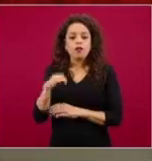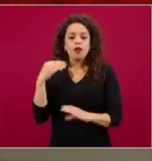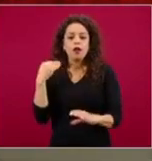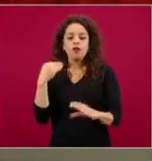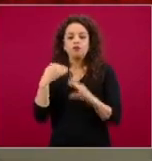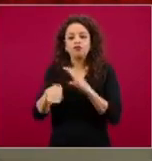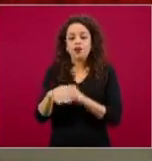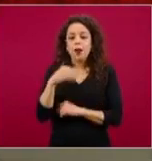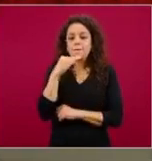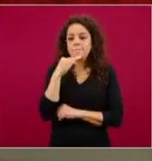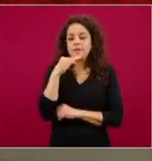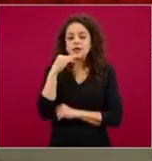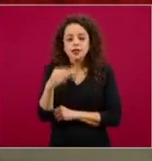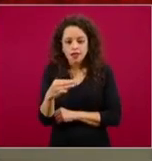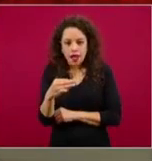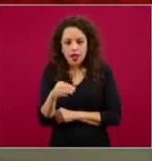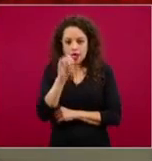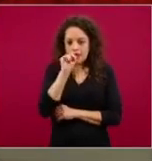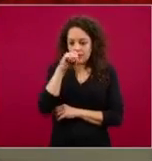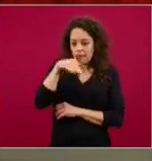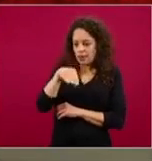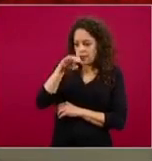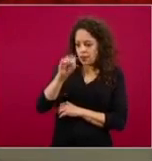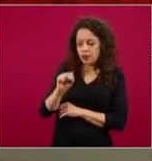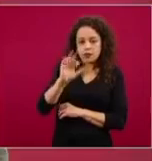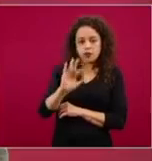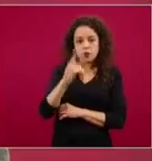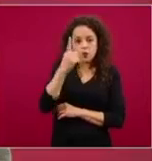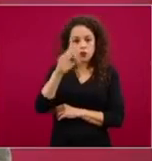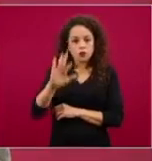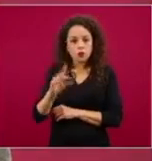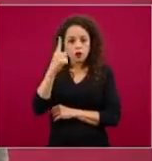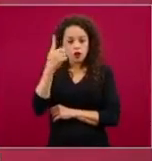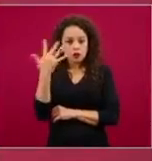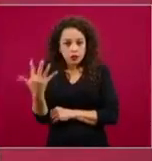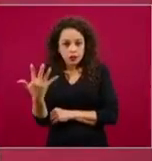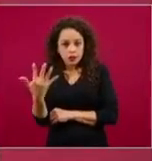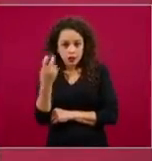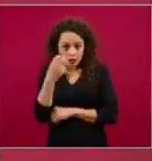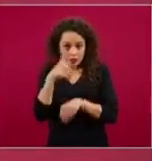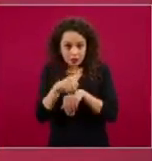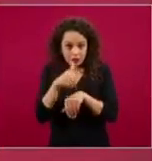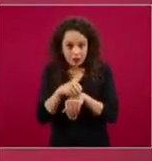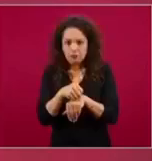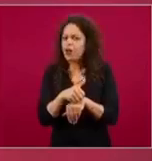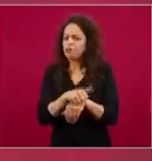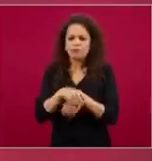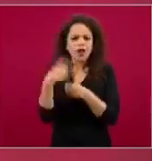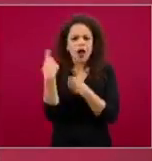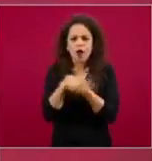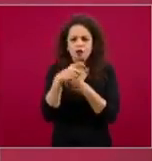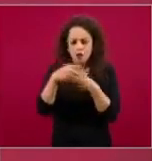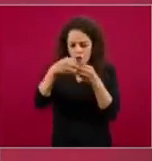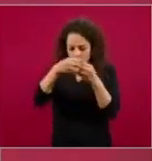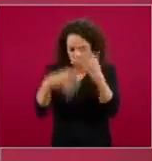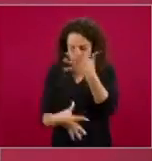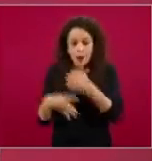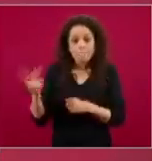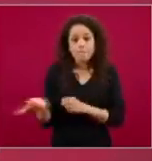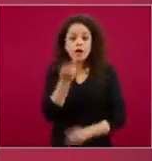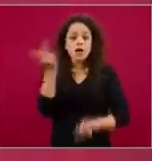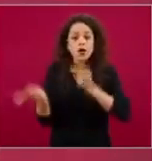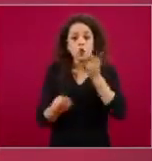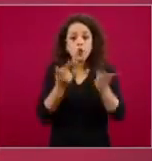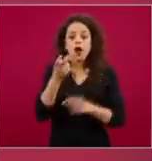de texto, SMS al 51515 y automáticamente se despliega un cuestionario que permite